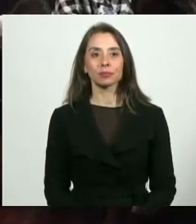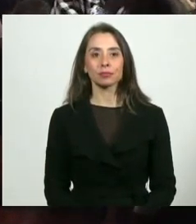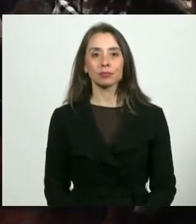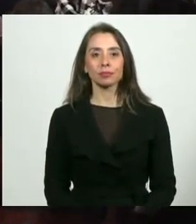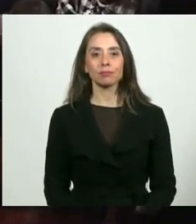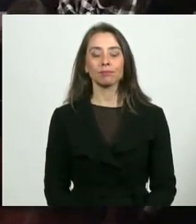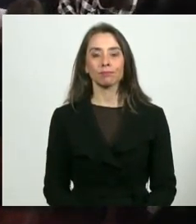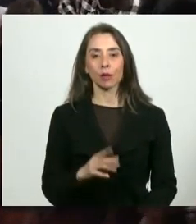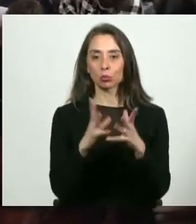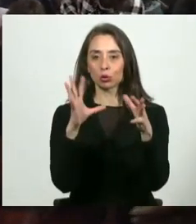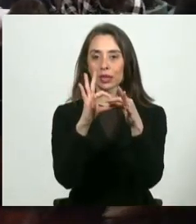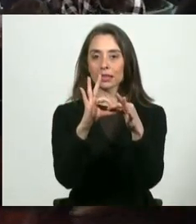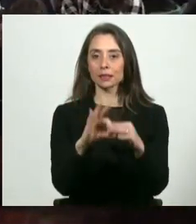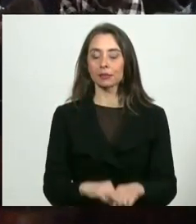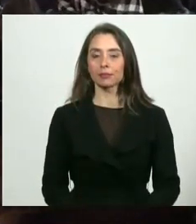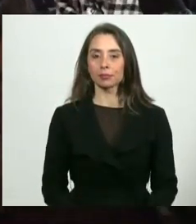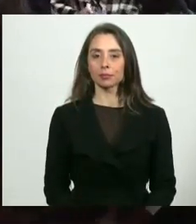de este día. Muchas gracias.